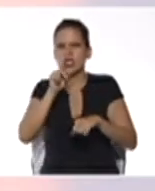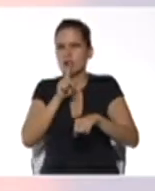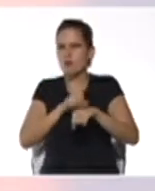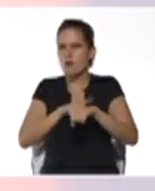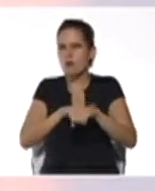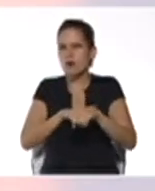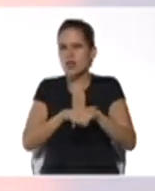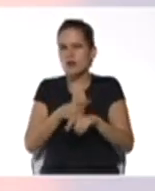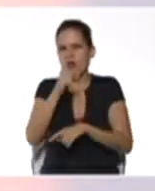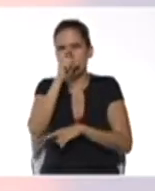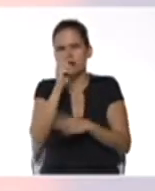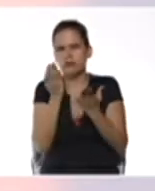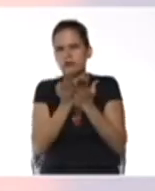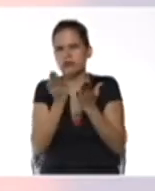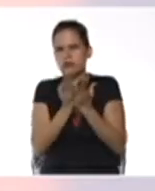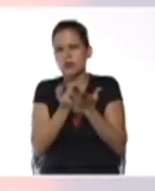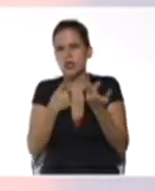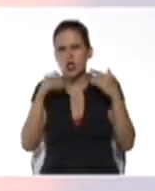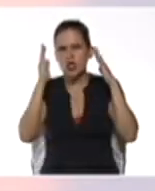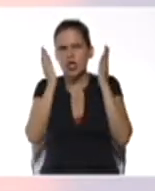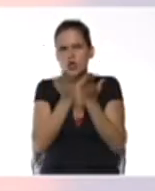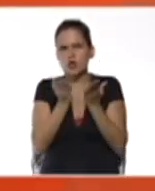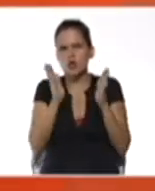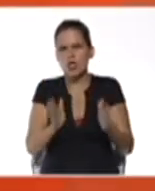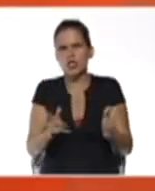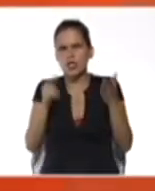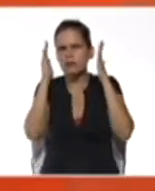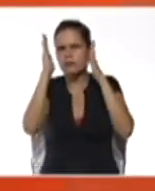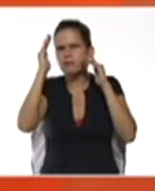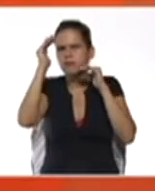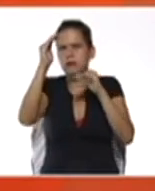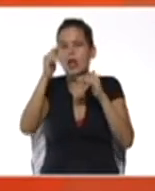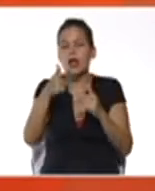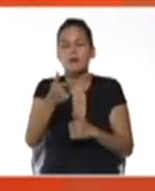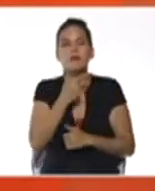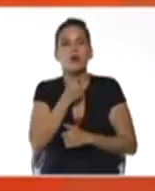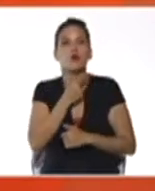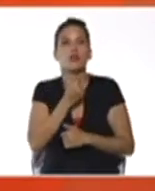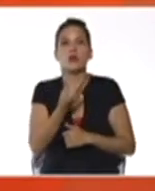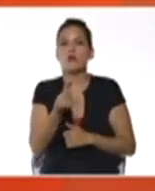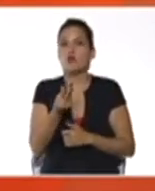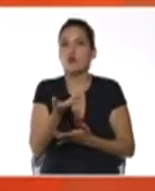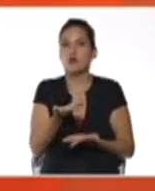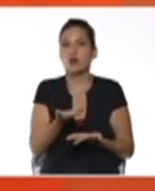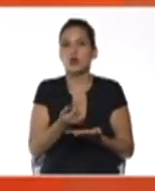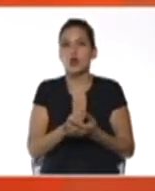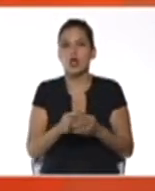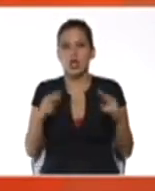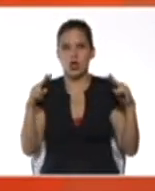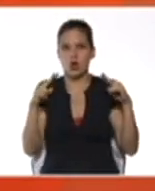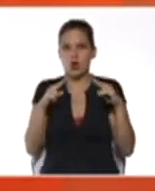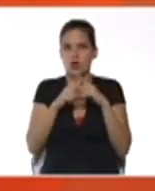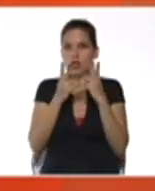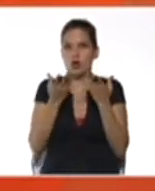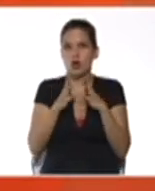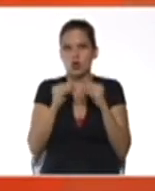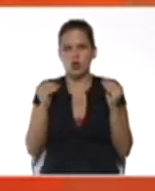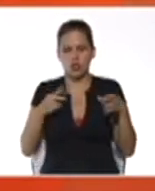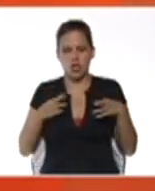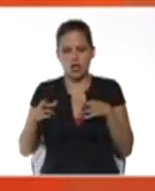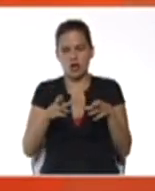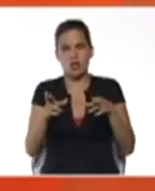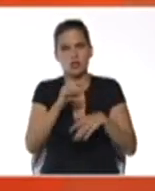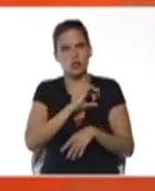estudiantes están allí muy atentos. A mí me encanta la posibilidad de encontrarnos en todas estas redes